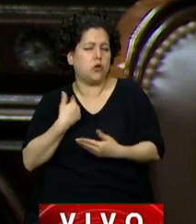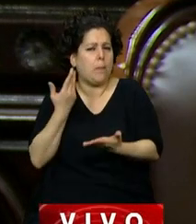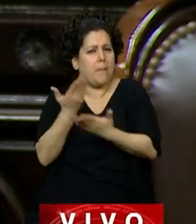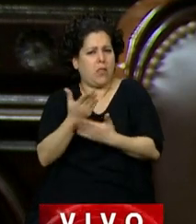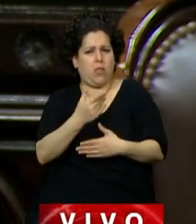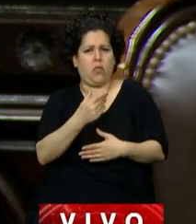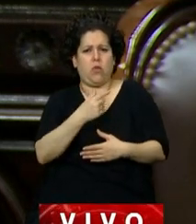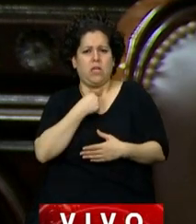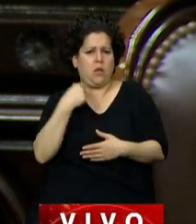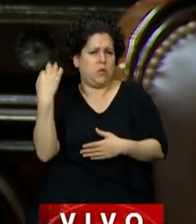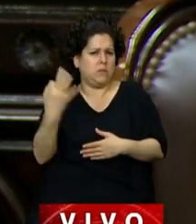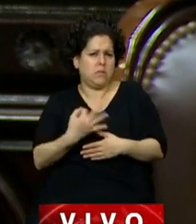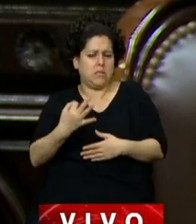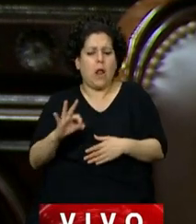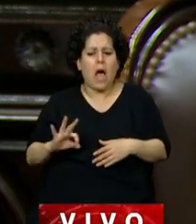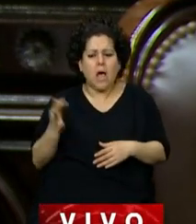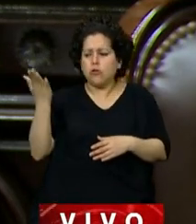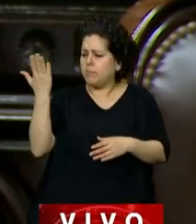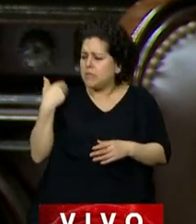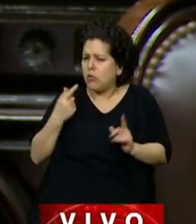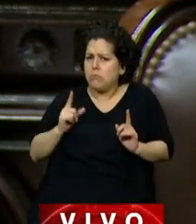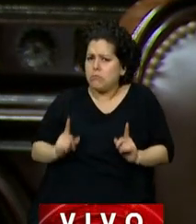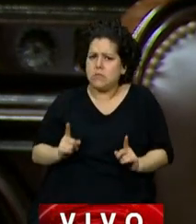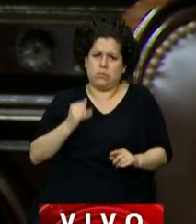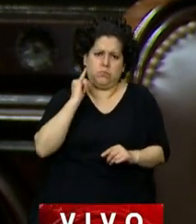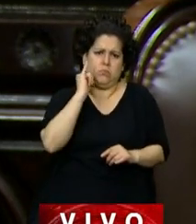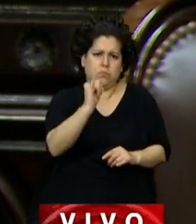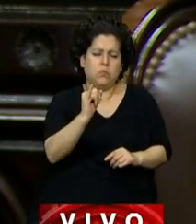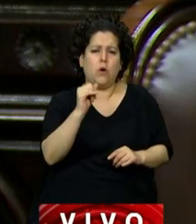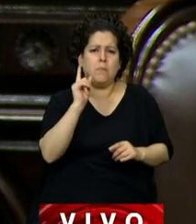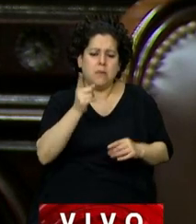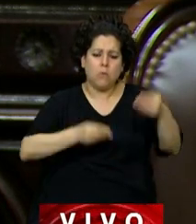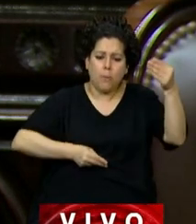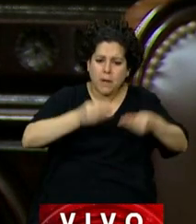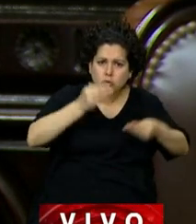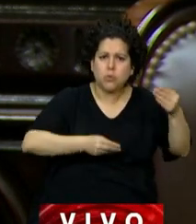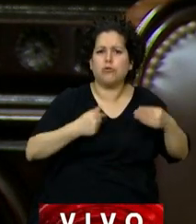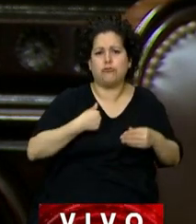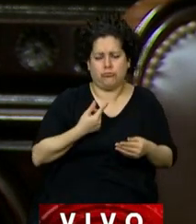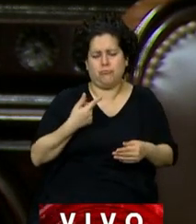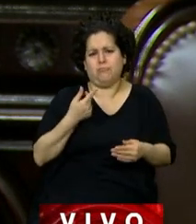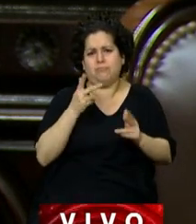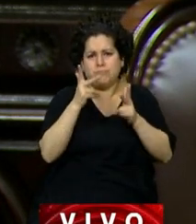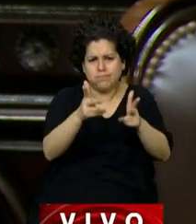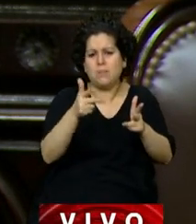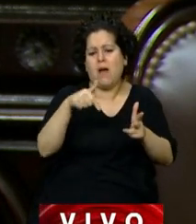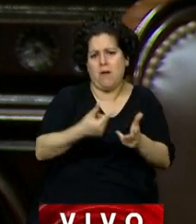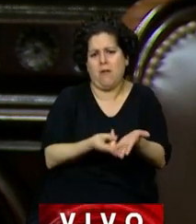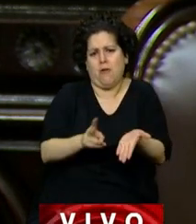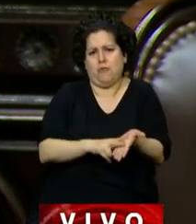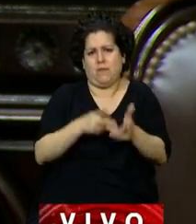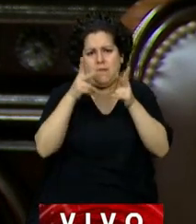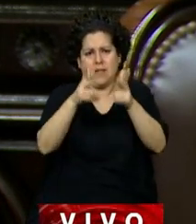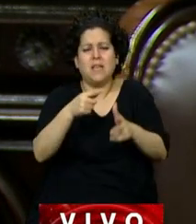especial que hice también el año pasado, señor presidente, cuando discutimos el presupuesto. quiero pedir que se